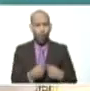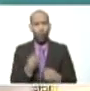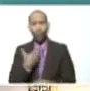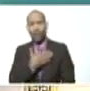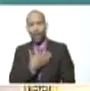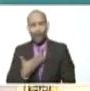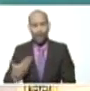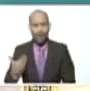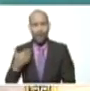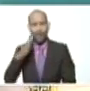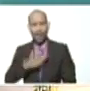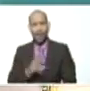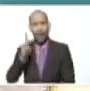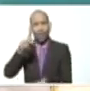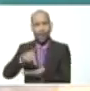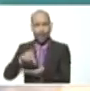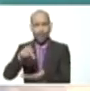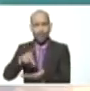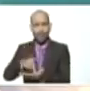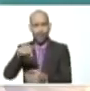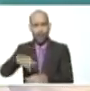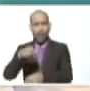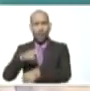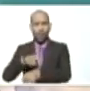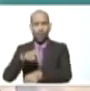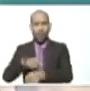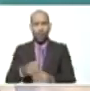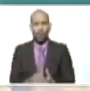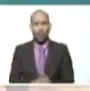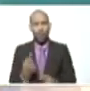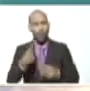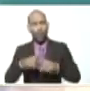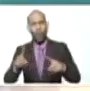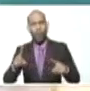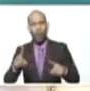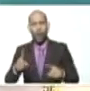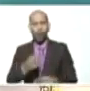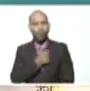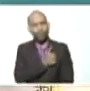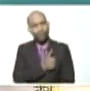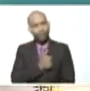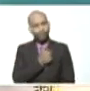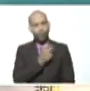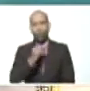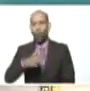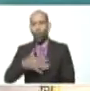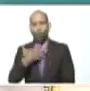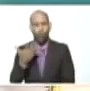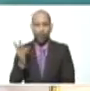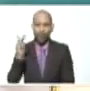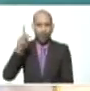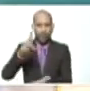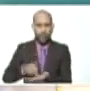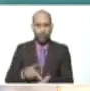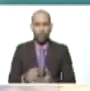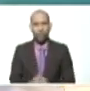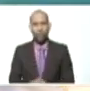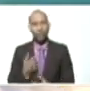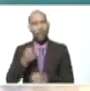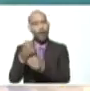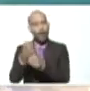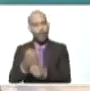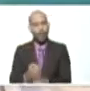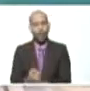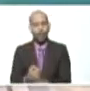querido poder estar con nosotros en este momento, pero lamentablemente no ha sido posible.